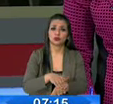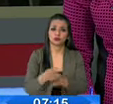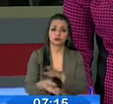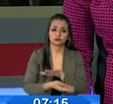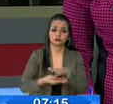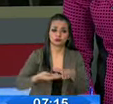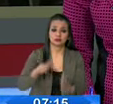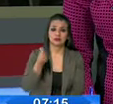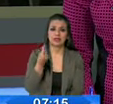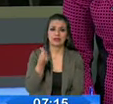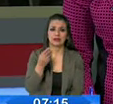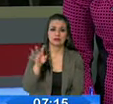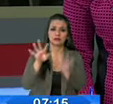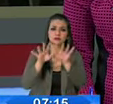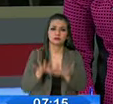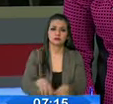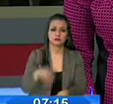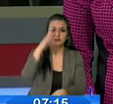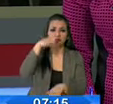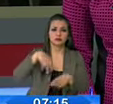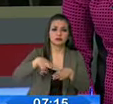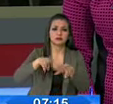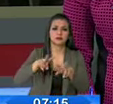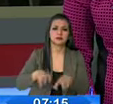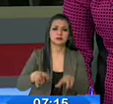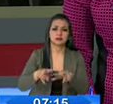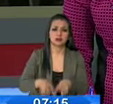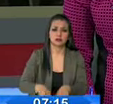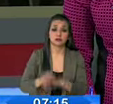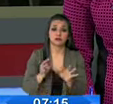dineros mediante la Secretaría Nacional de Inteligencia y cuando